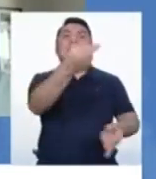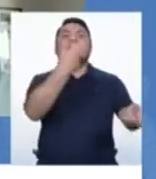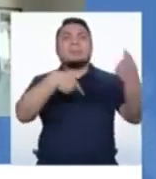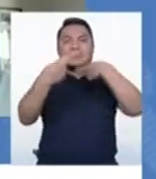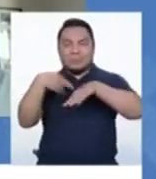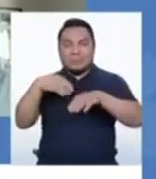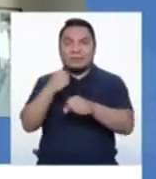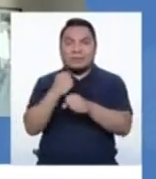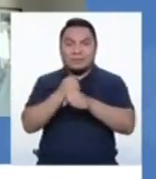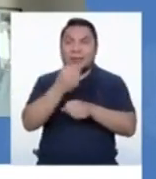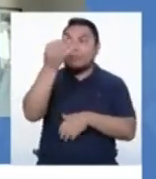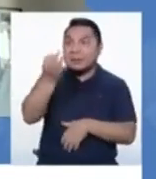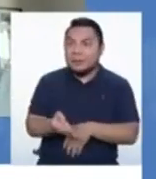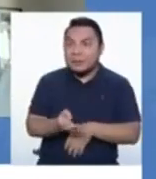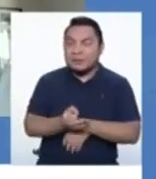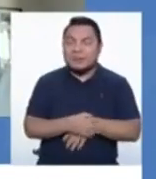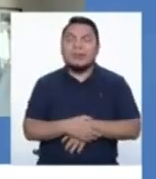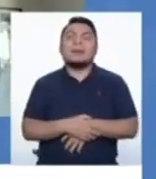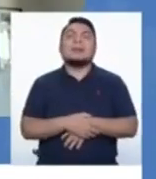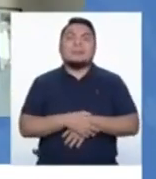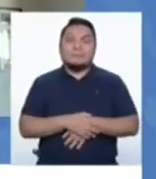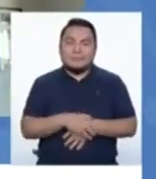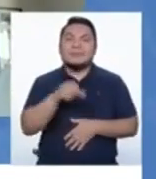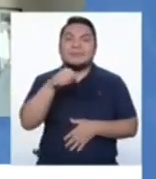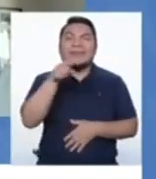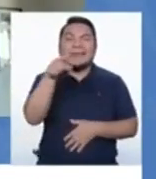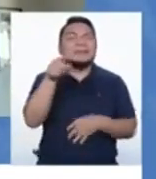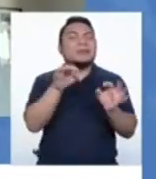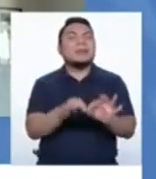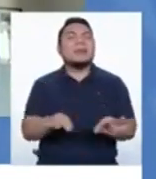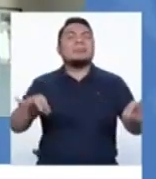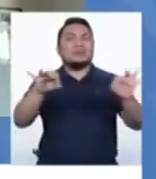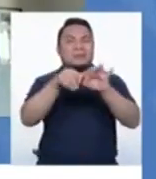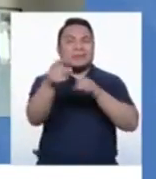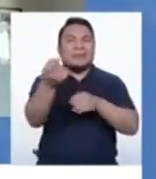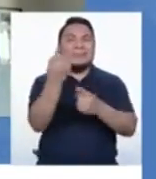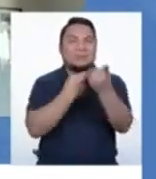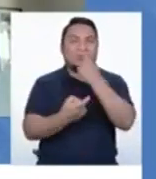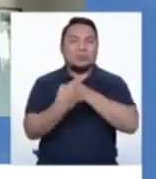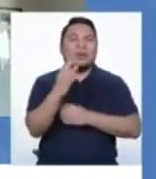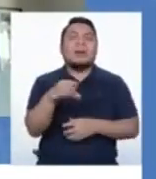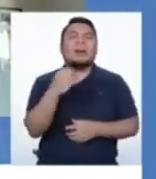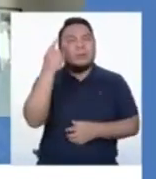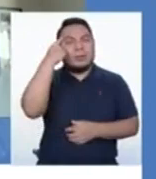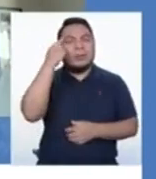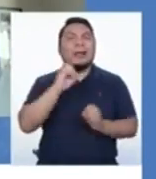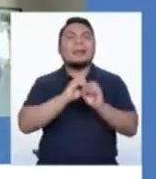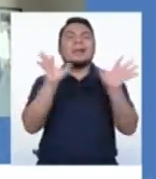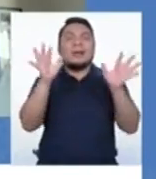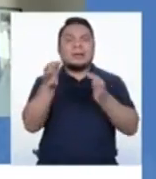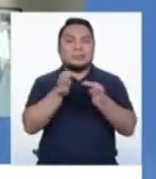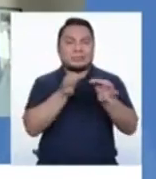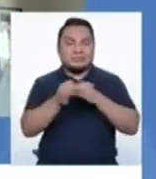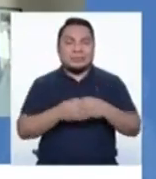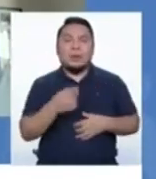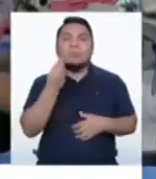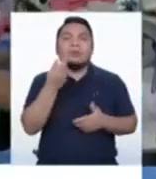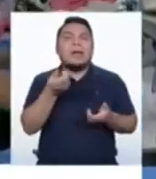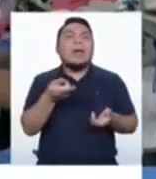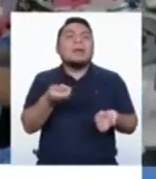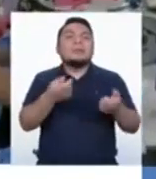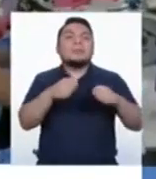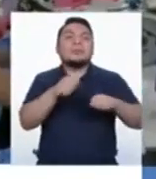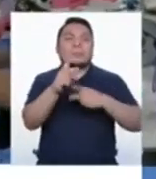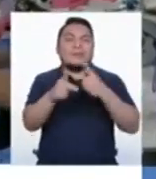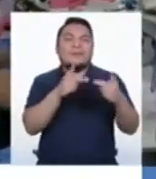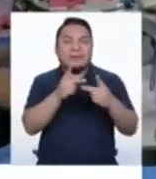garantiza? Esa pregunta es fundamental para entender el porqué de la suspensión perfecta de labores o la licencia sin goce de